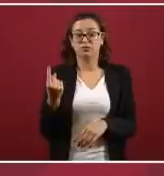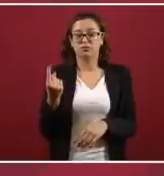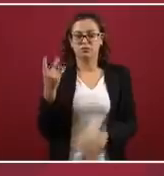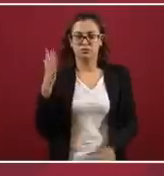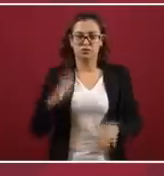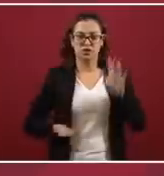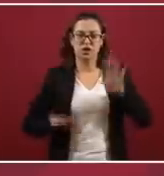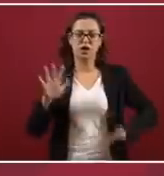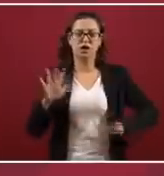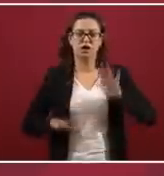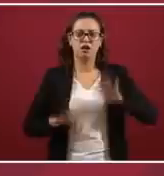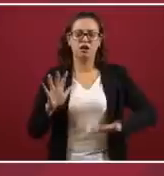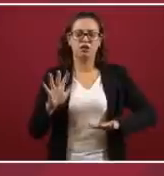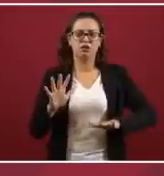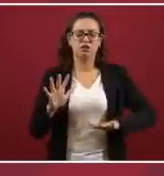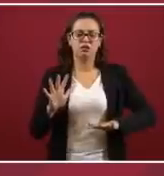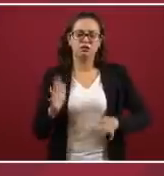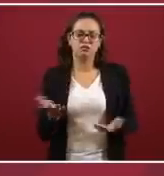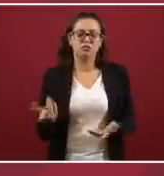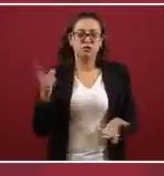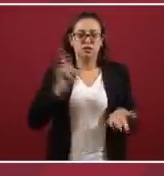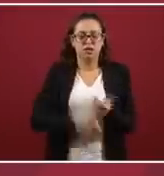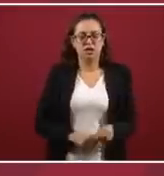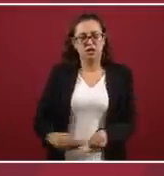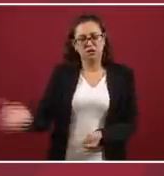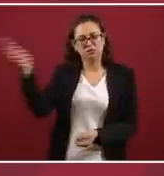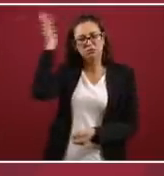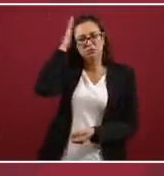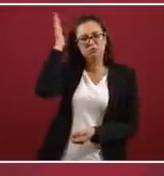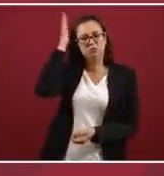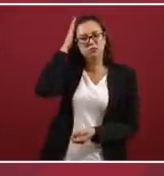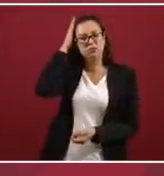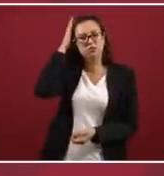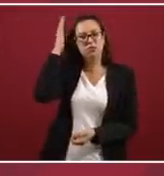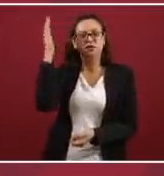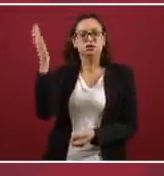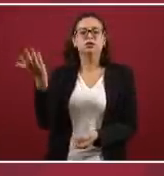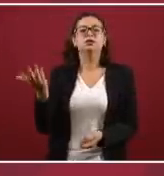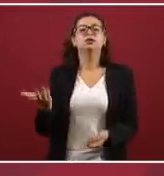a veces dirigentes